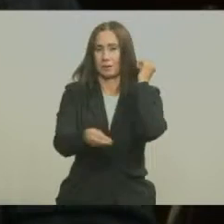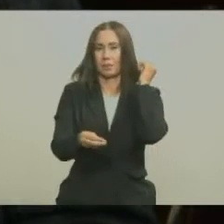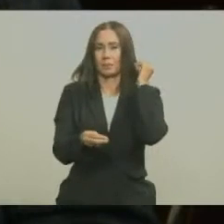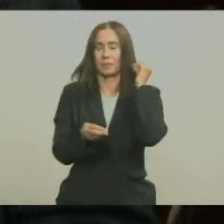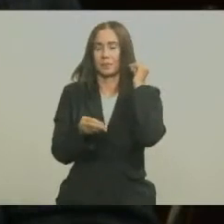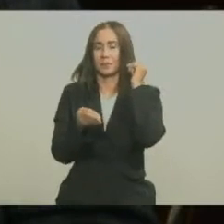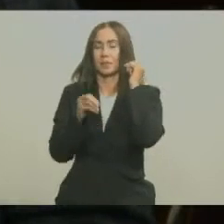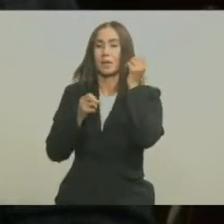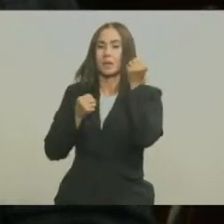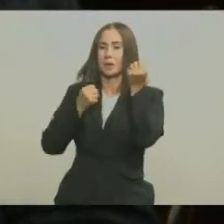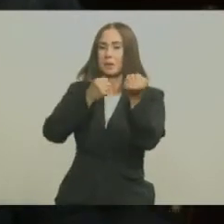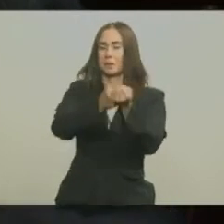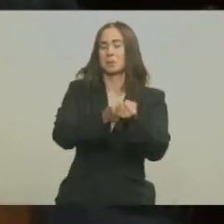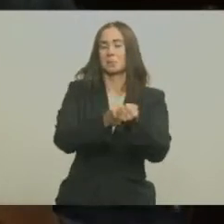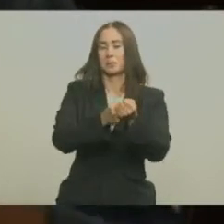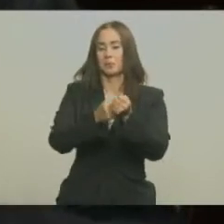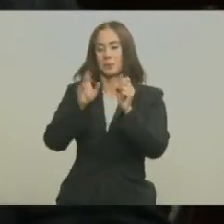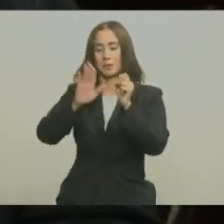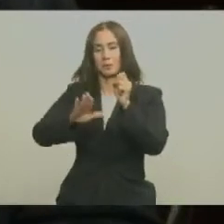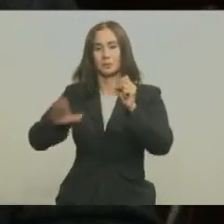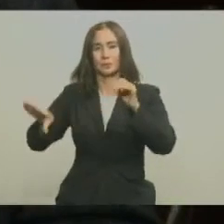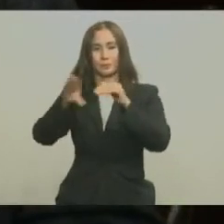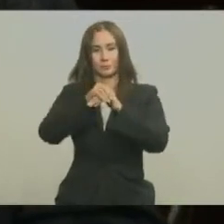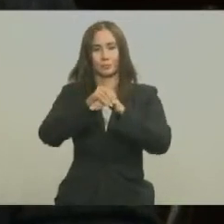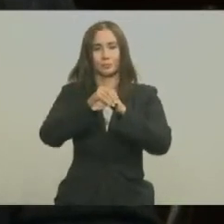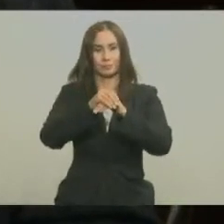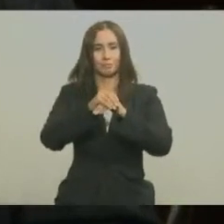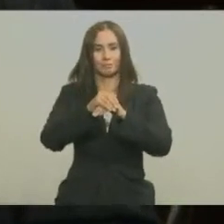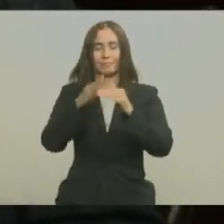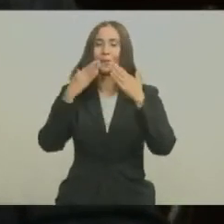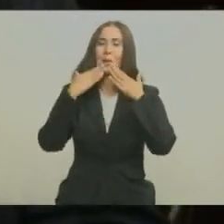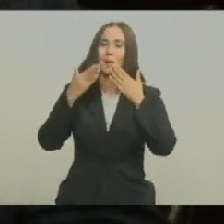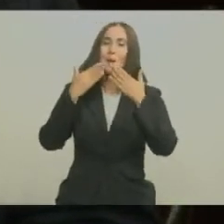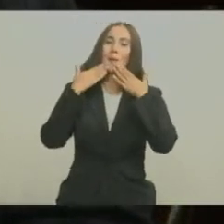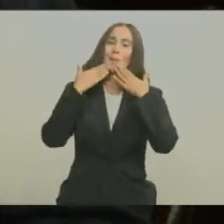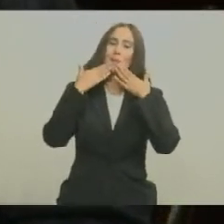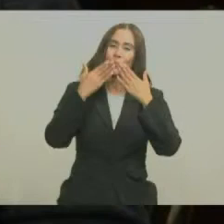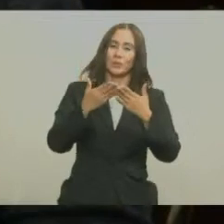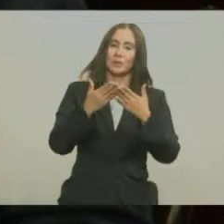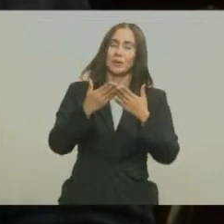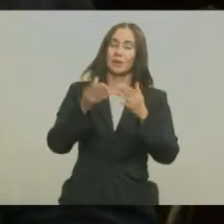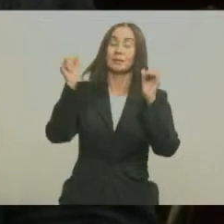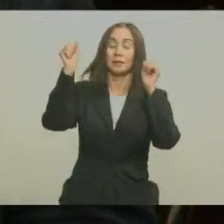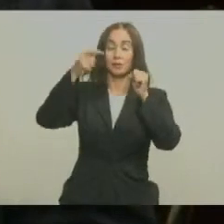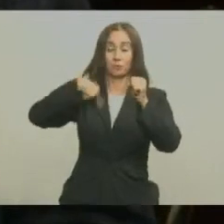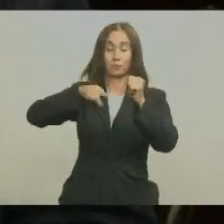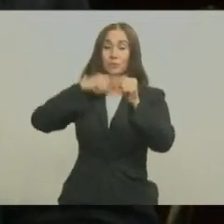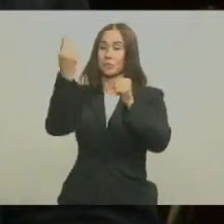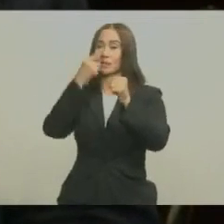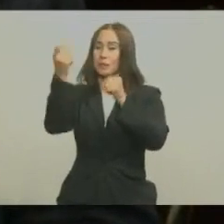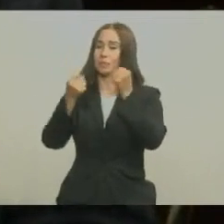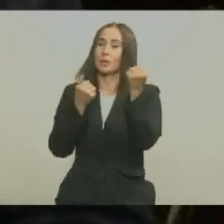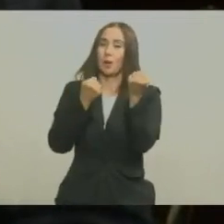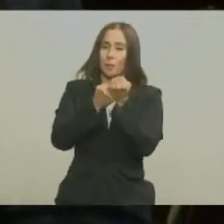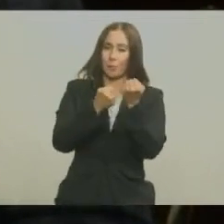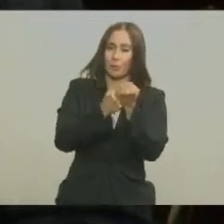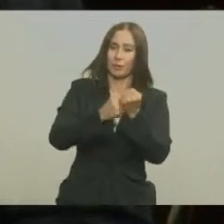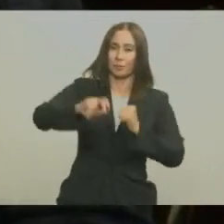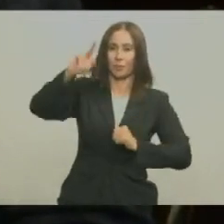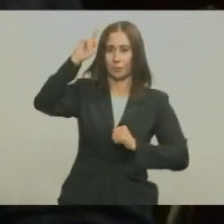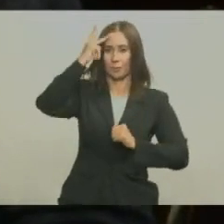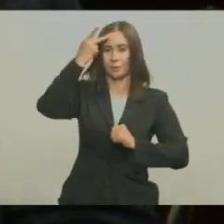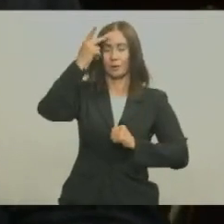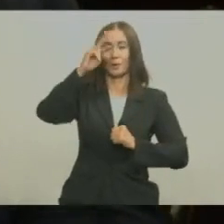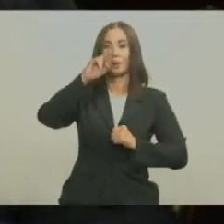tema en los barrios y en los pueblos pobres. Así es que muchas gracias y pueden contar con nosotros, con el Partido